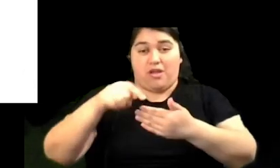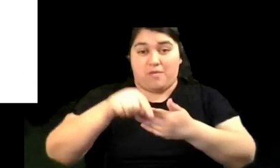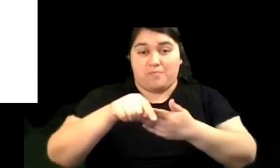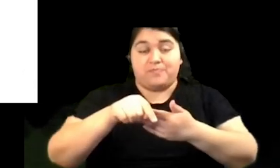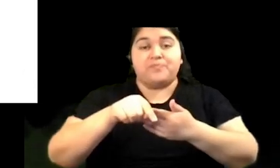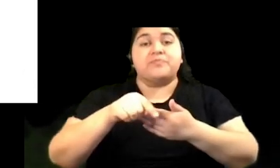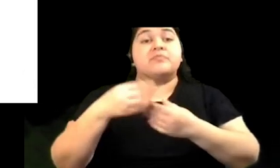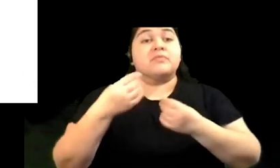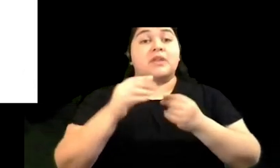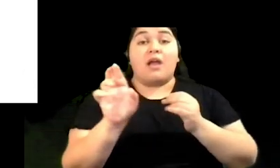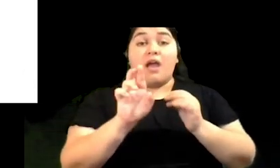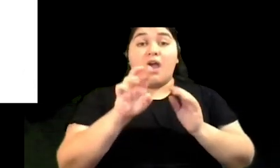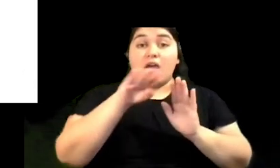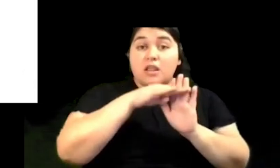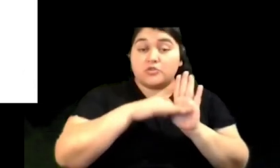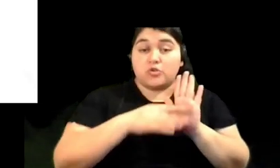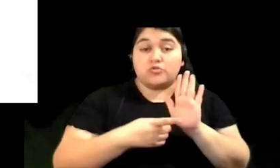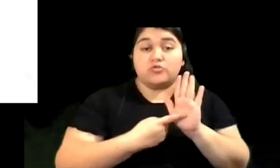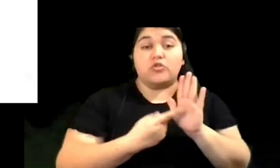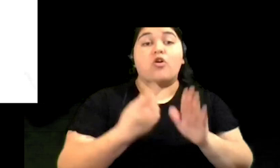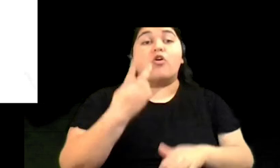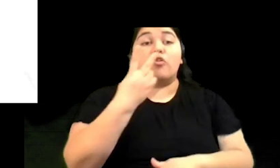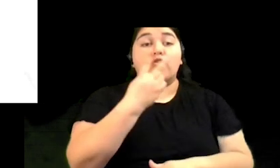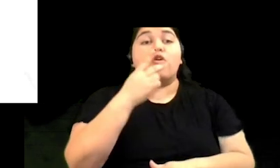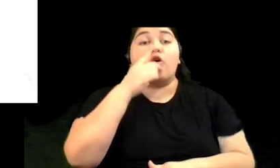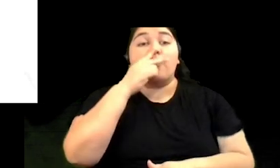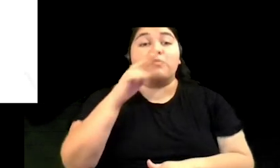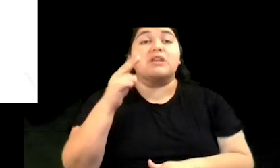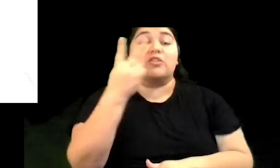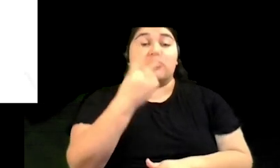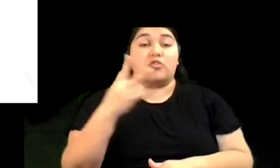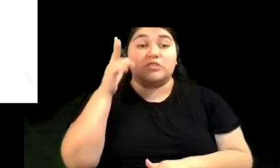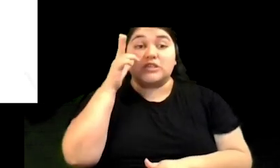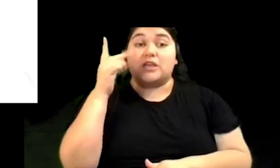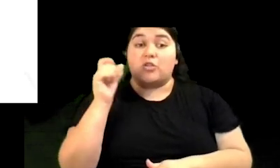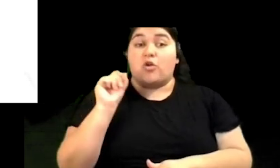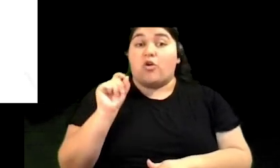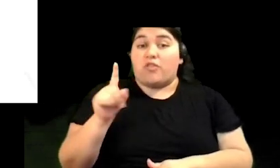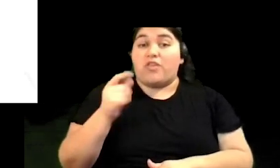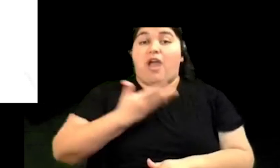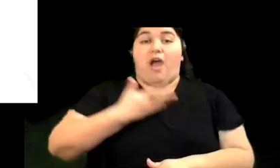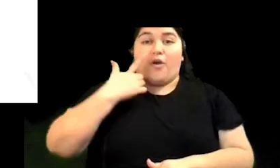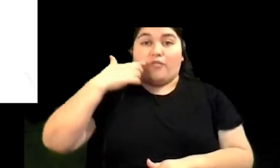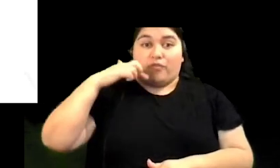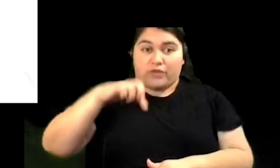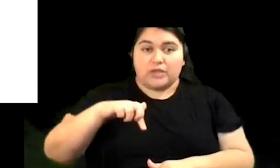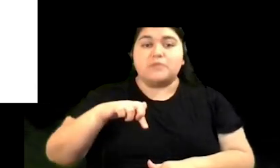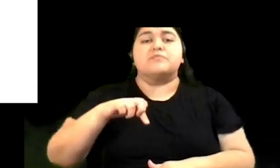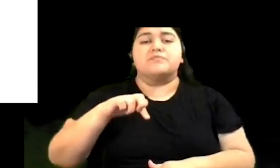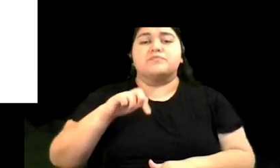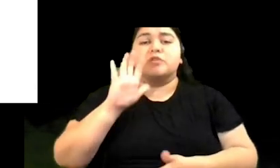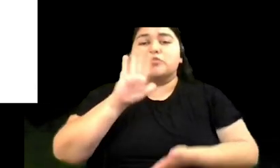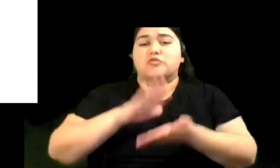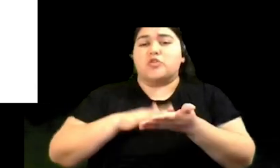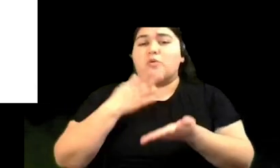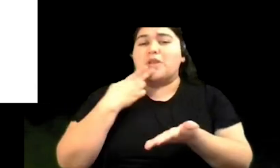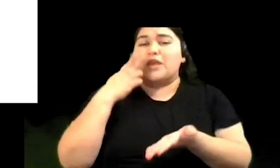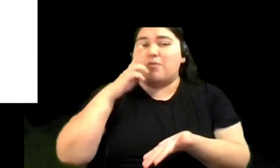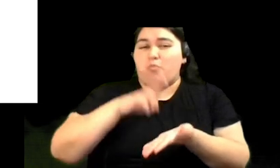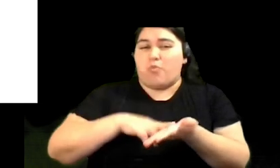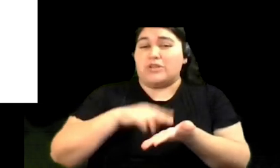la resolución 2281 de AFIP estableció un régimen de percepción de impuesto a las